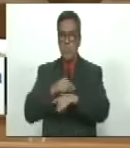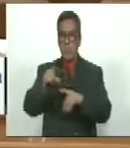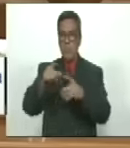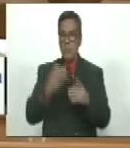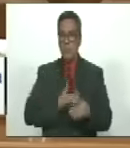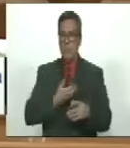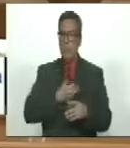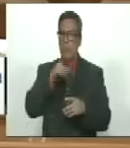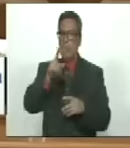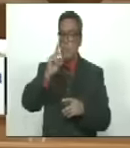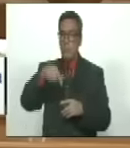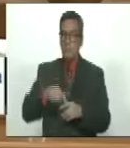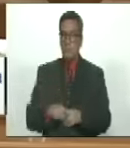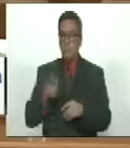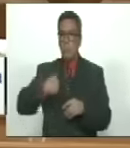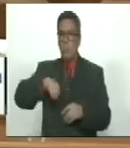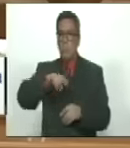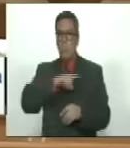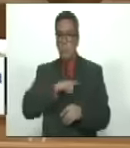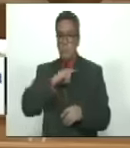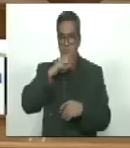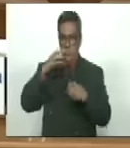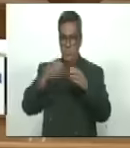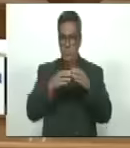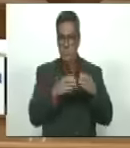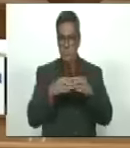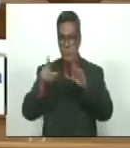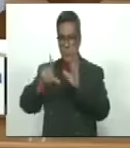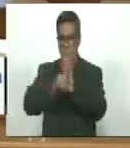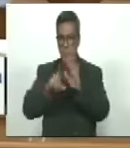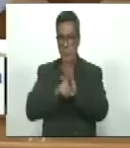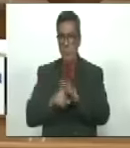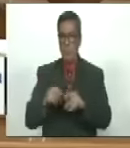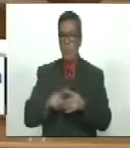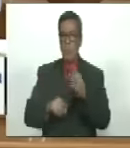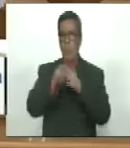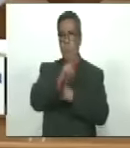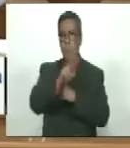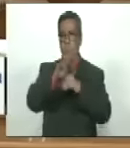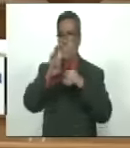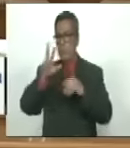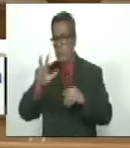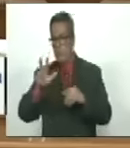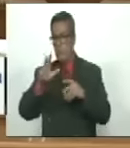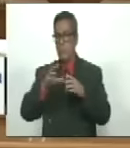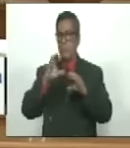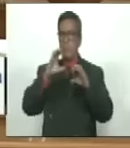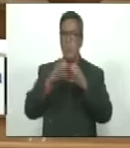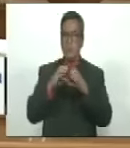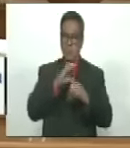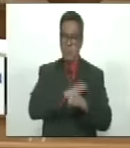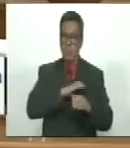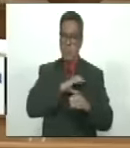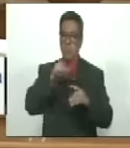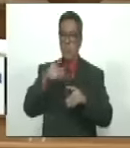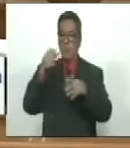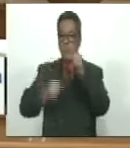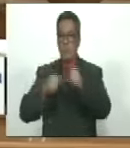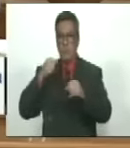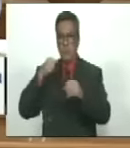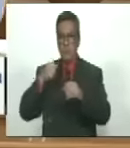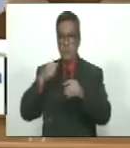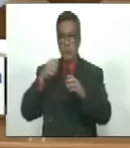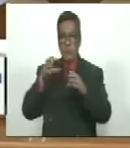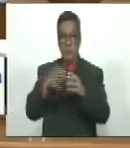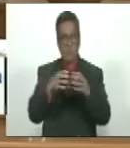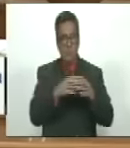alcaldía, nuestros consejos legislativos, los 24, los 23, las cámaras